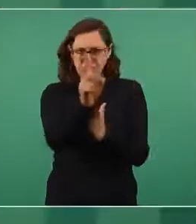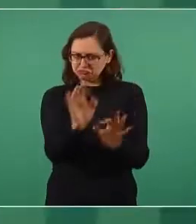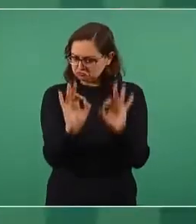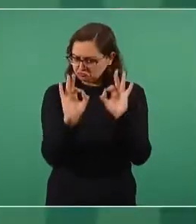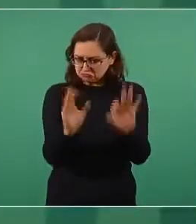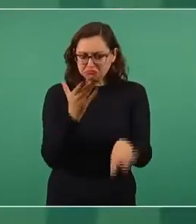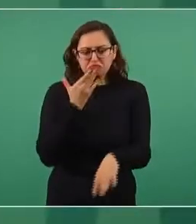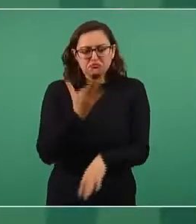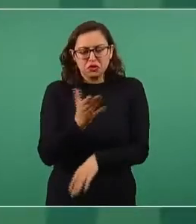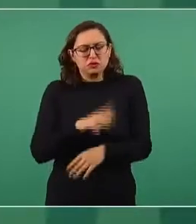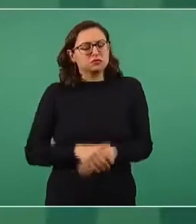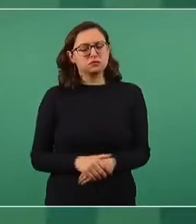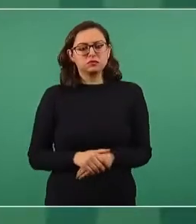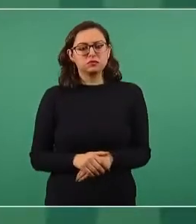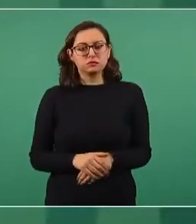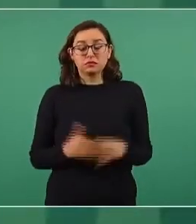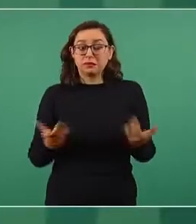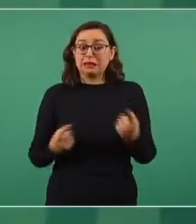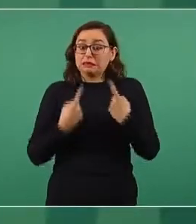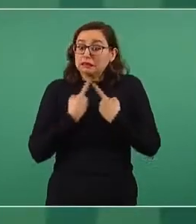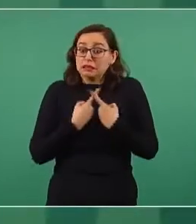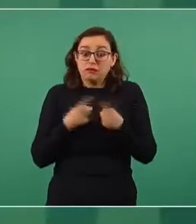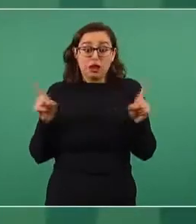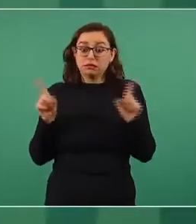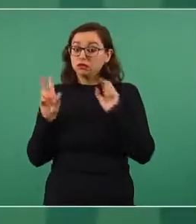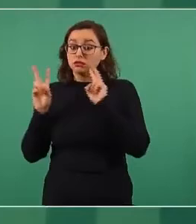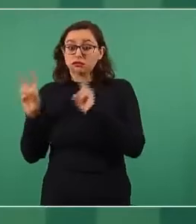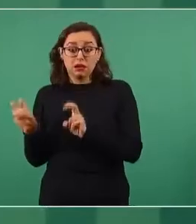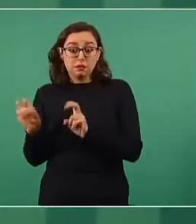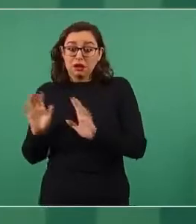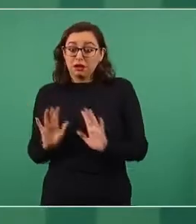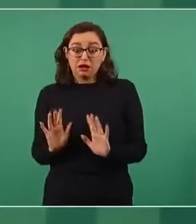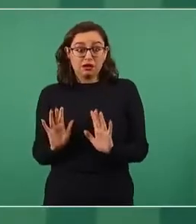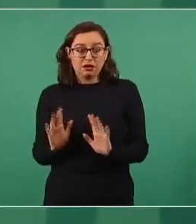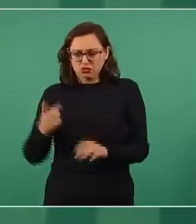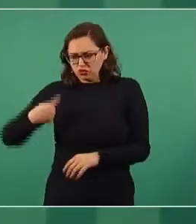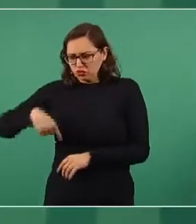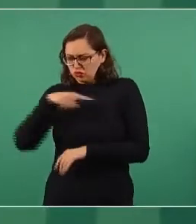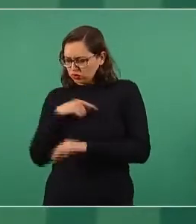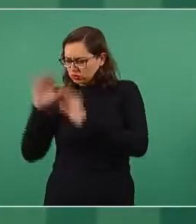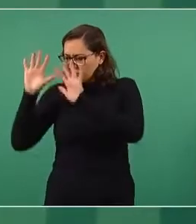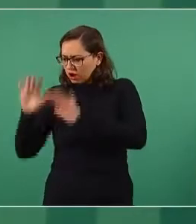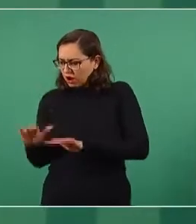No lo vemos como una respuesta a la nota diplomática, es una definición de política exterior de Estados Unidos,